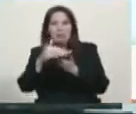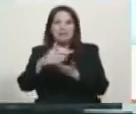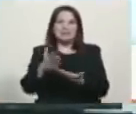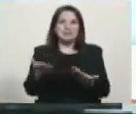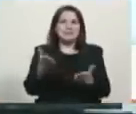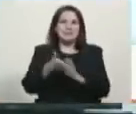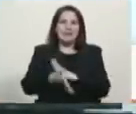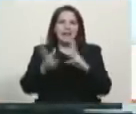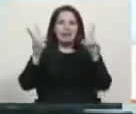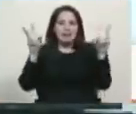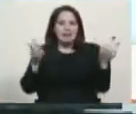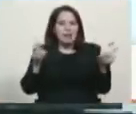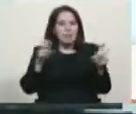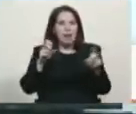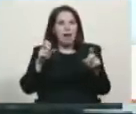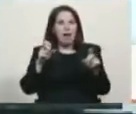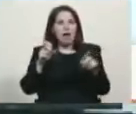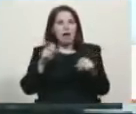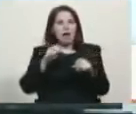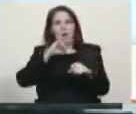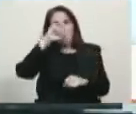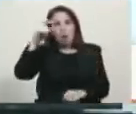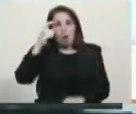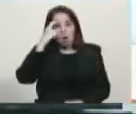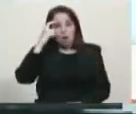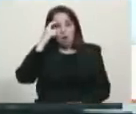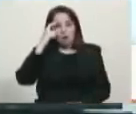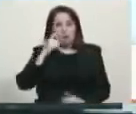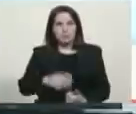volviendo al tema, Jorge Rodríguez,